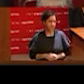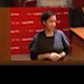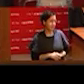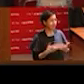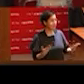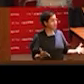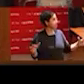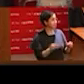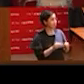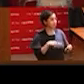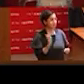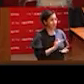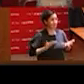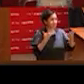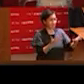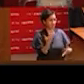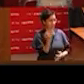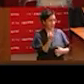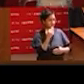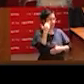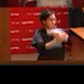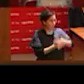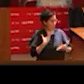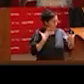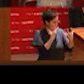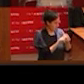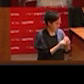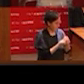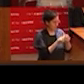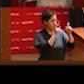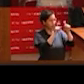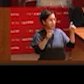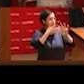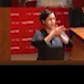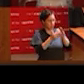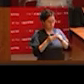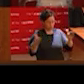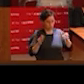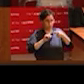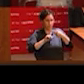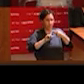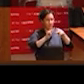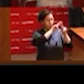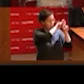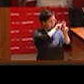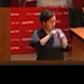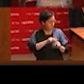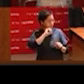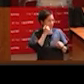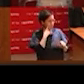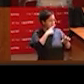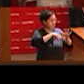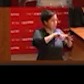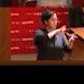nosotros ofrecemos pues también todo un proceso de acompañamiento a las empresas que va desde eh un análisis identificación y